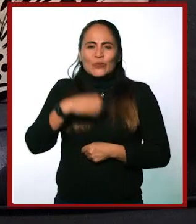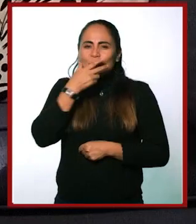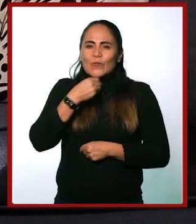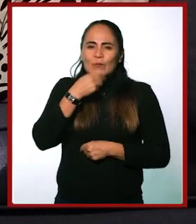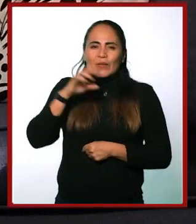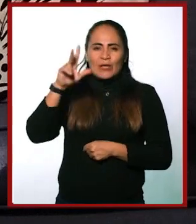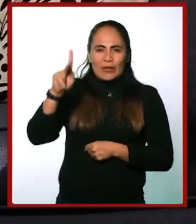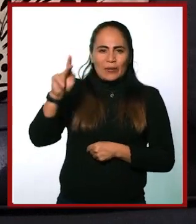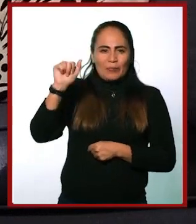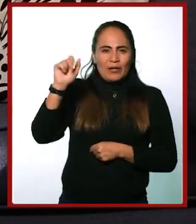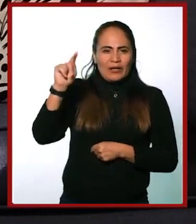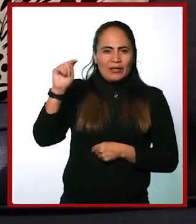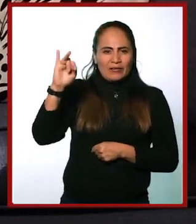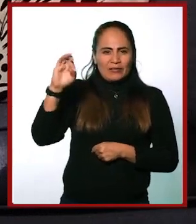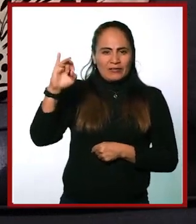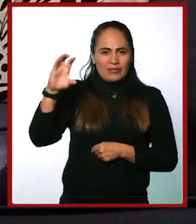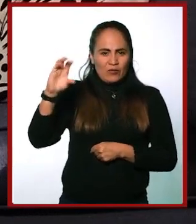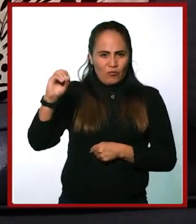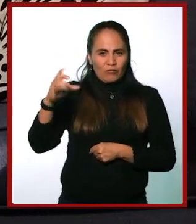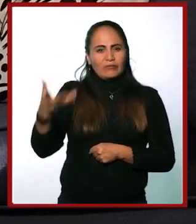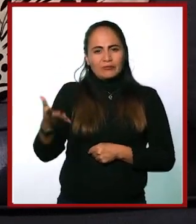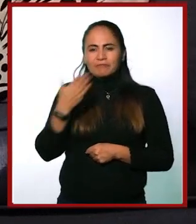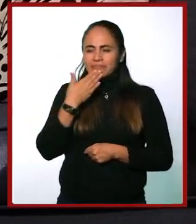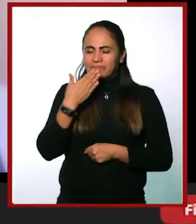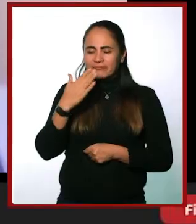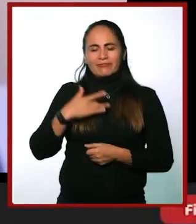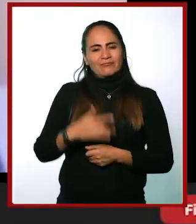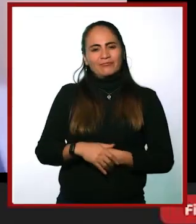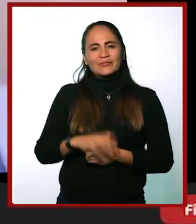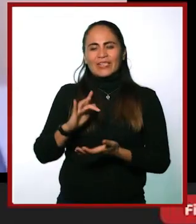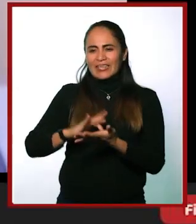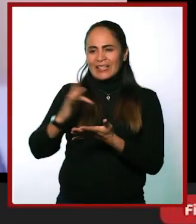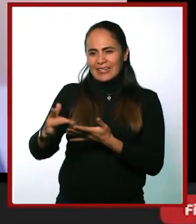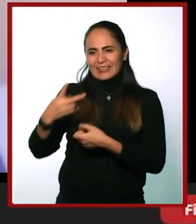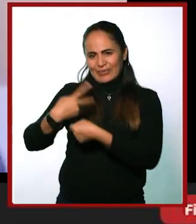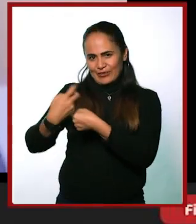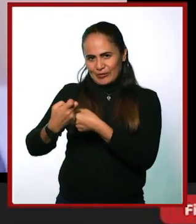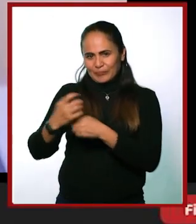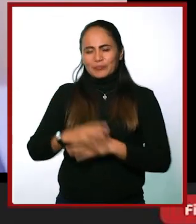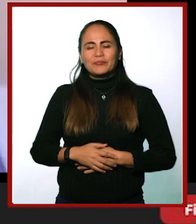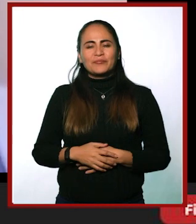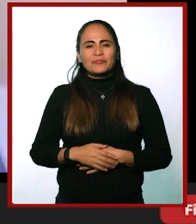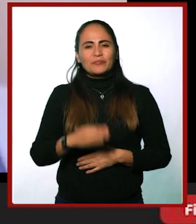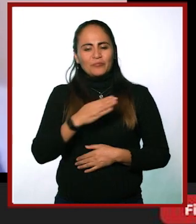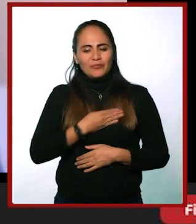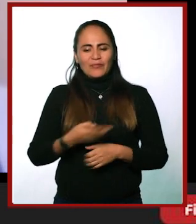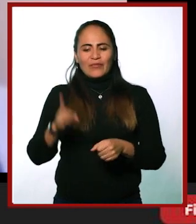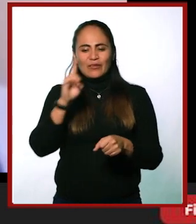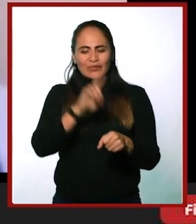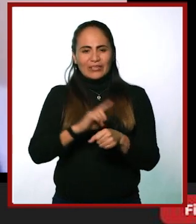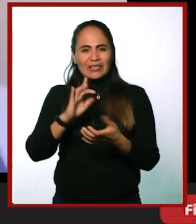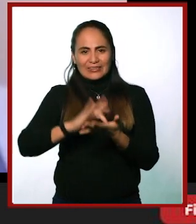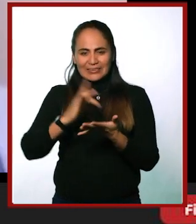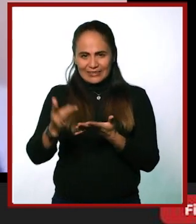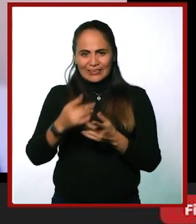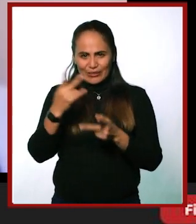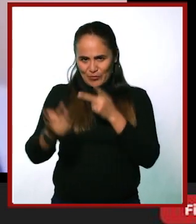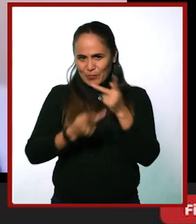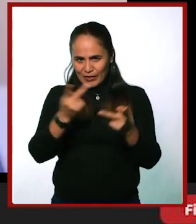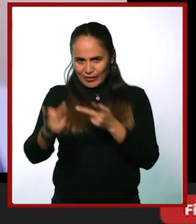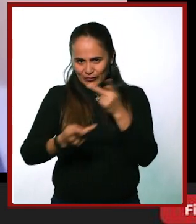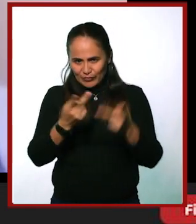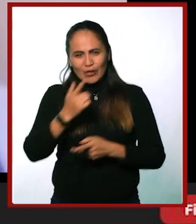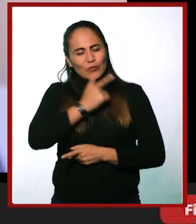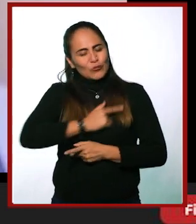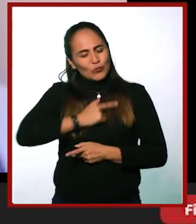Patricio Chávez. Gracias, Patricio, por haber aceptado esta entrevista. ¿Cómo te encuentras? Muy bien, muchas gracias, muy buenos días. Gracias por la entrevista